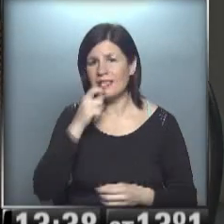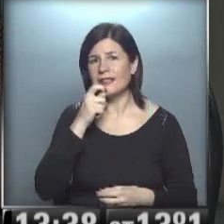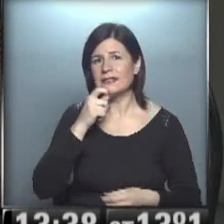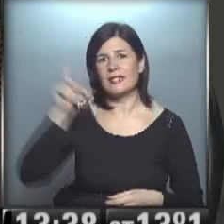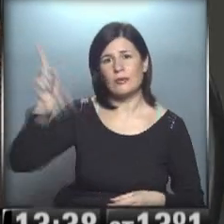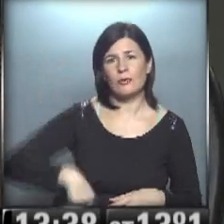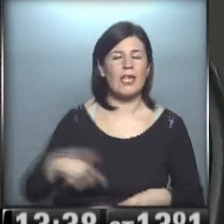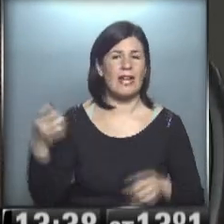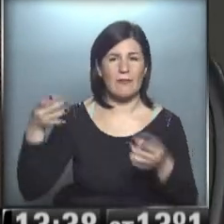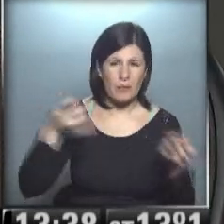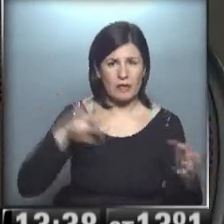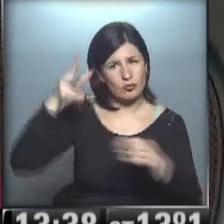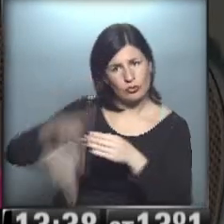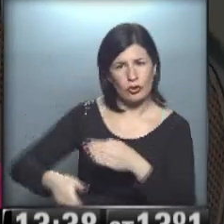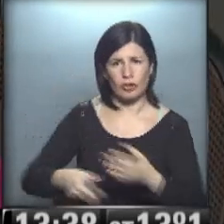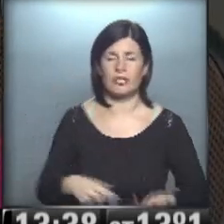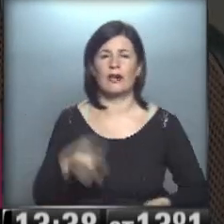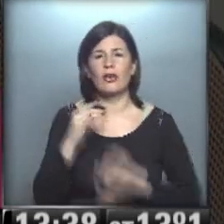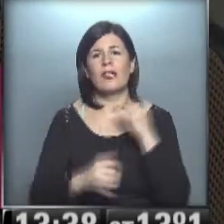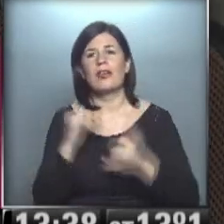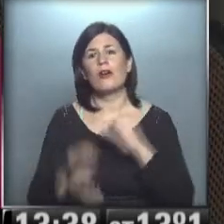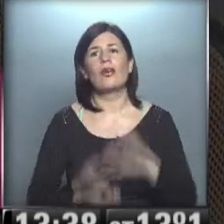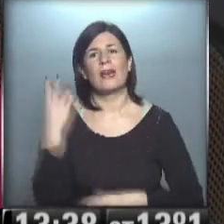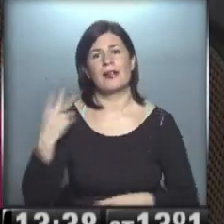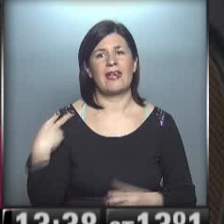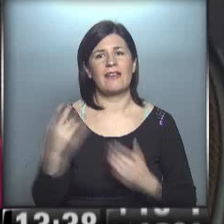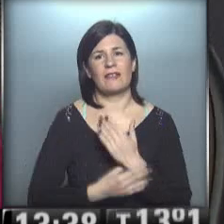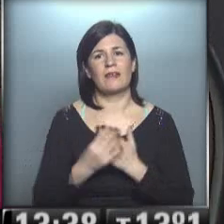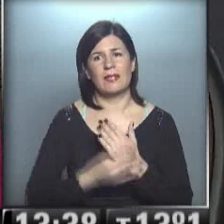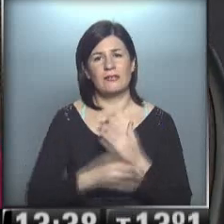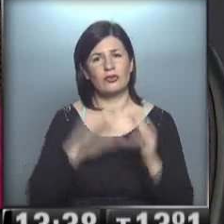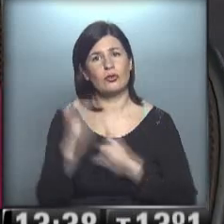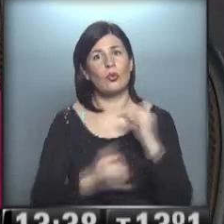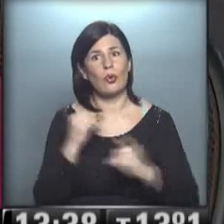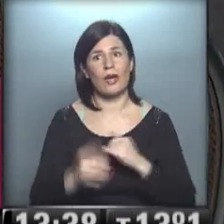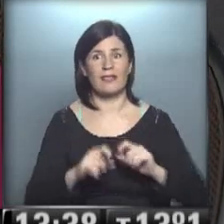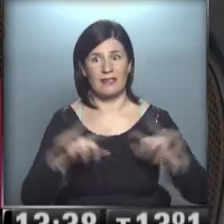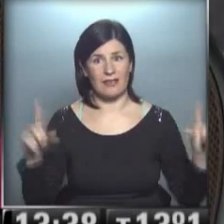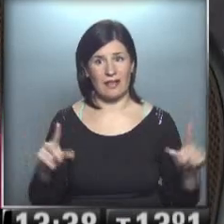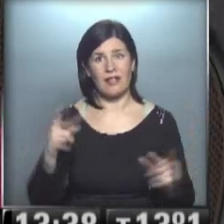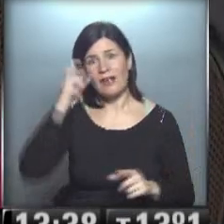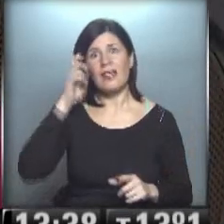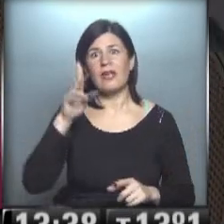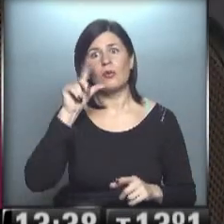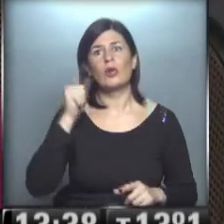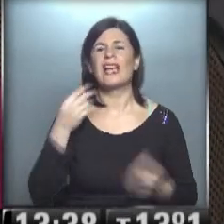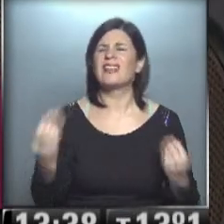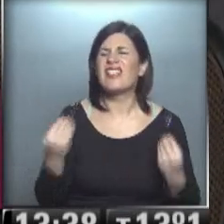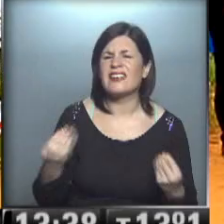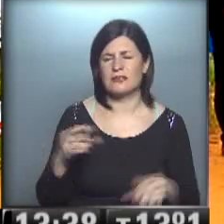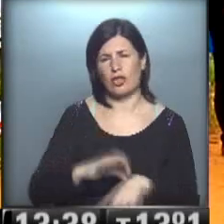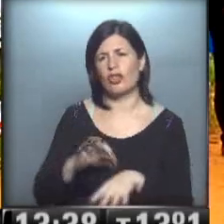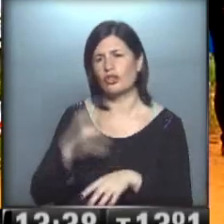del ébola a la República Argentina. Lo dijo esta mañana el jefe de gabinete, Jorge Capitanich. Y a propósito de qué es el ébola, conversamos con un especialista.